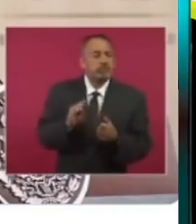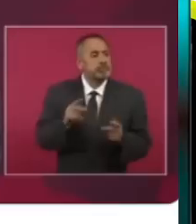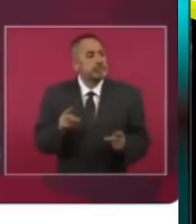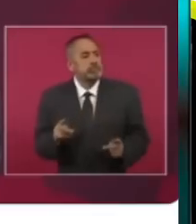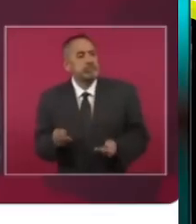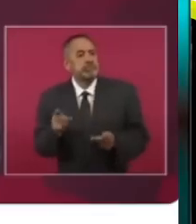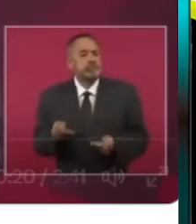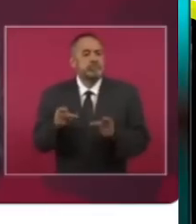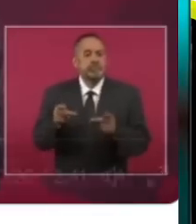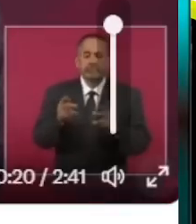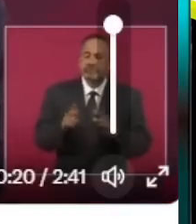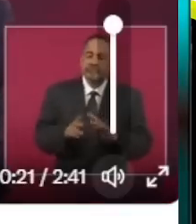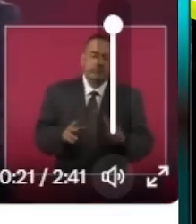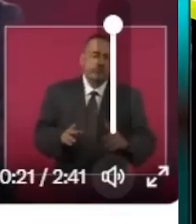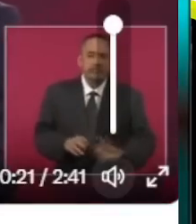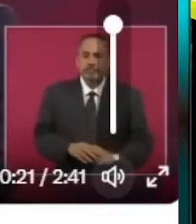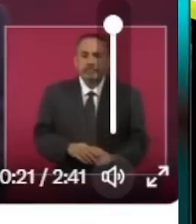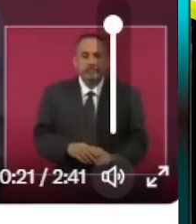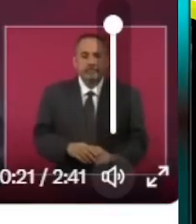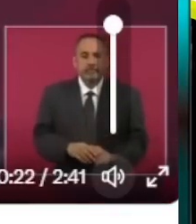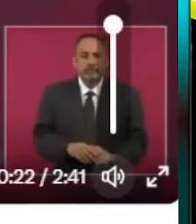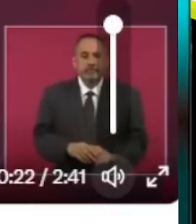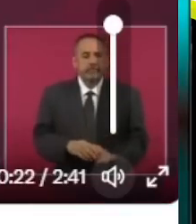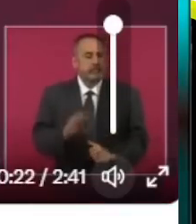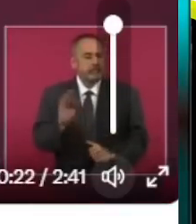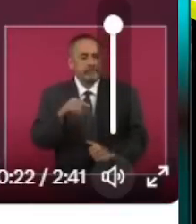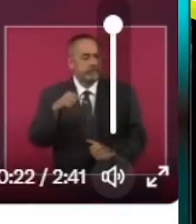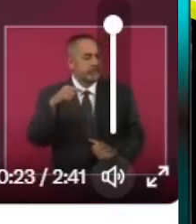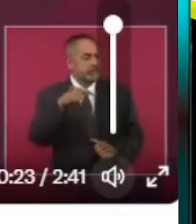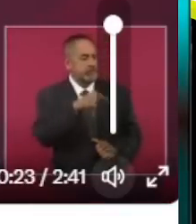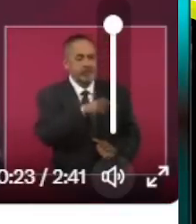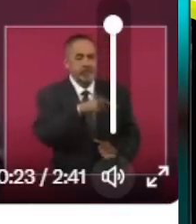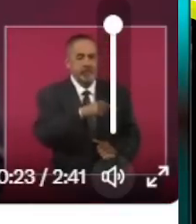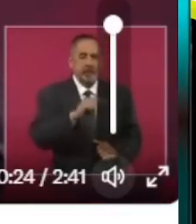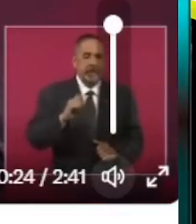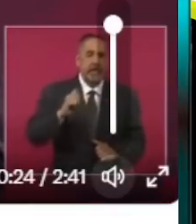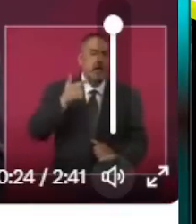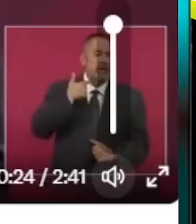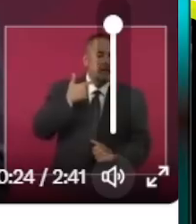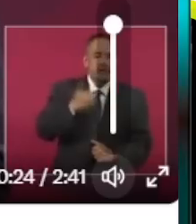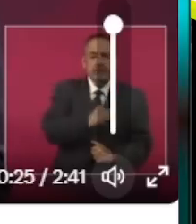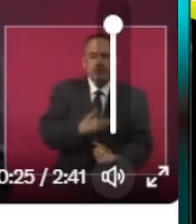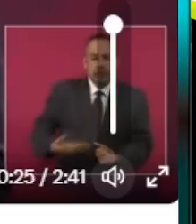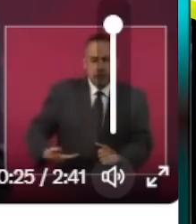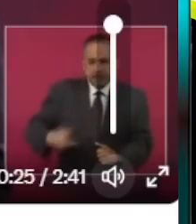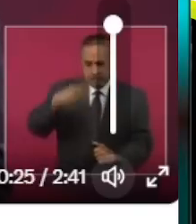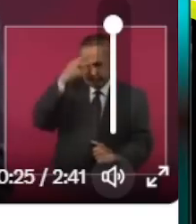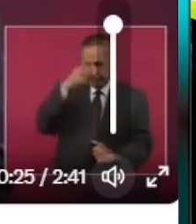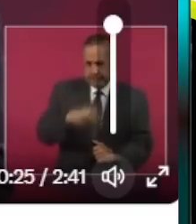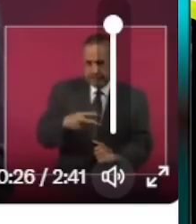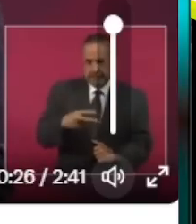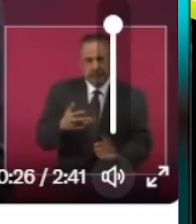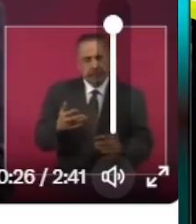que quien ocupó un cargo como presidente de México